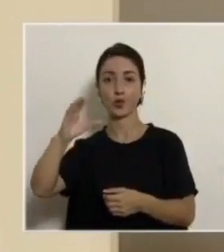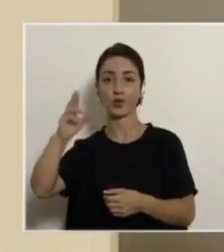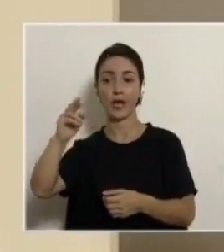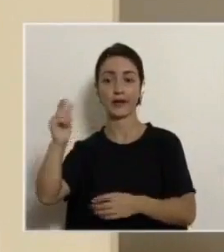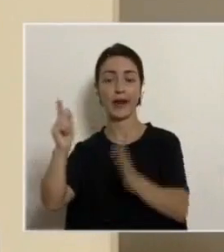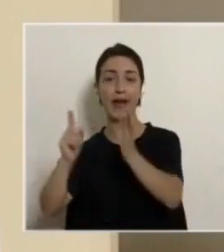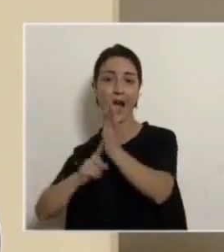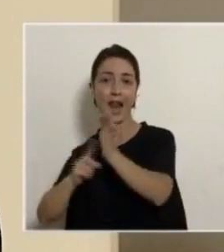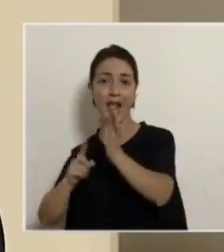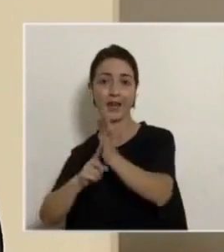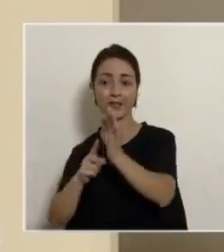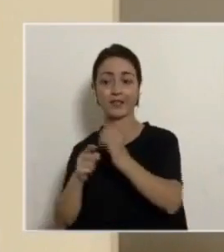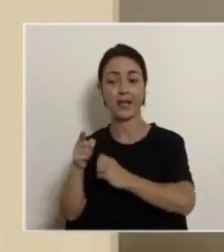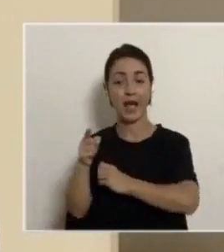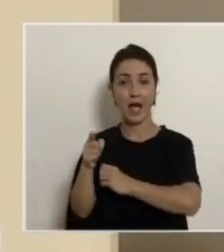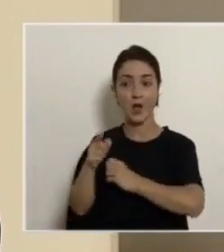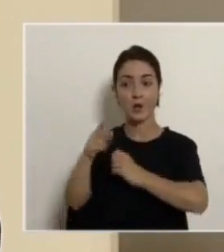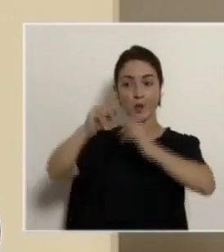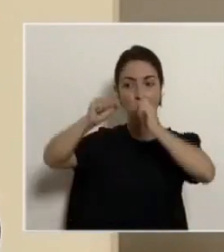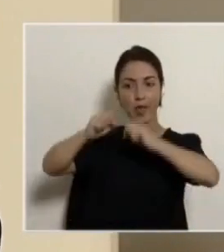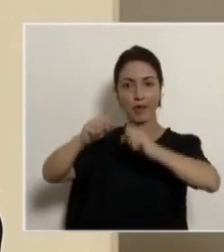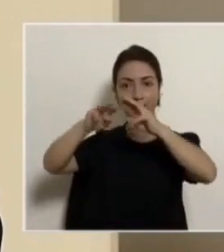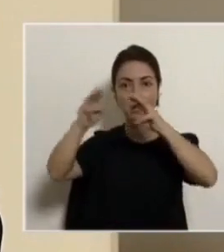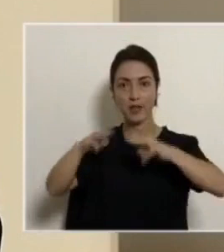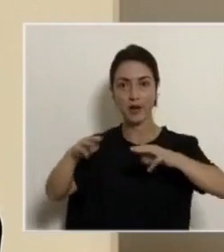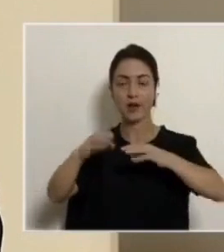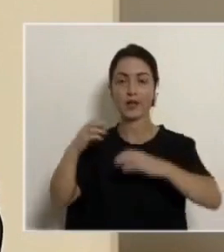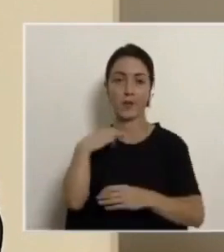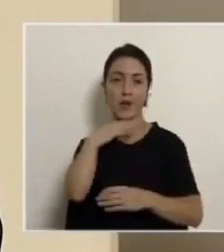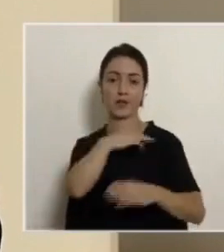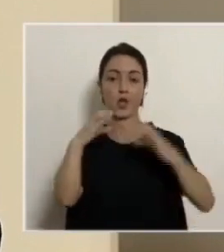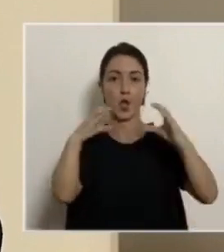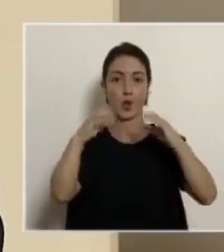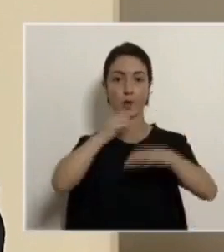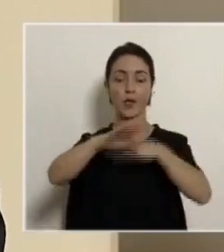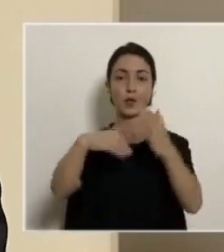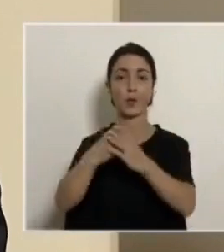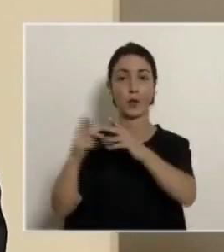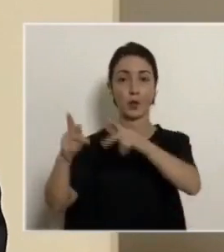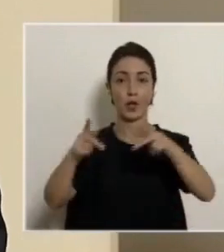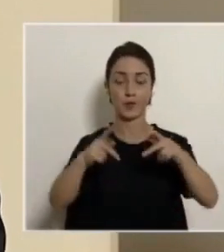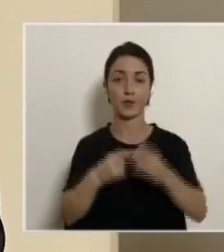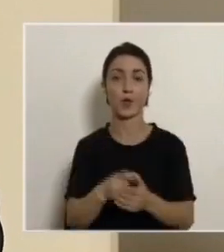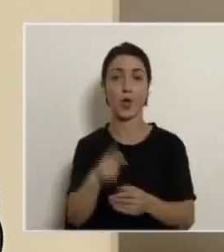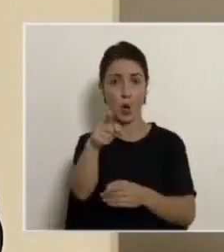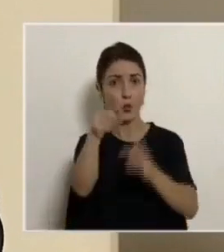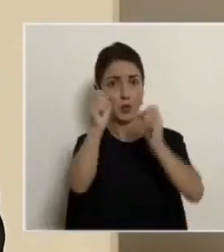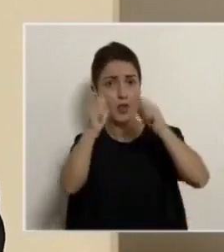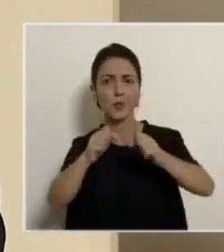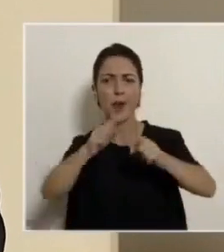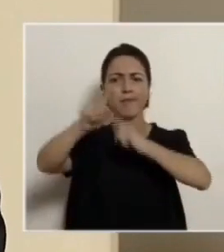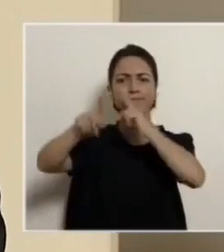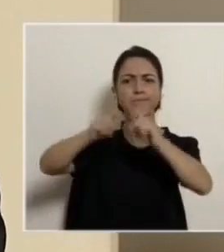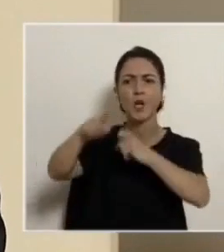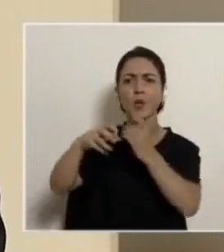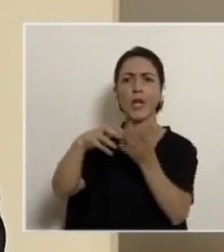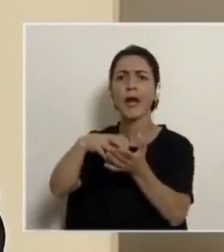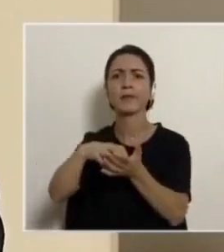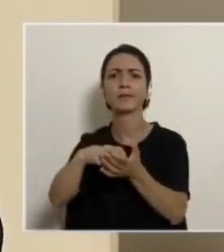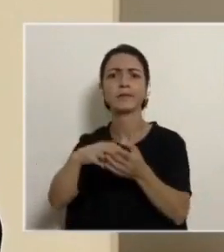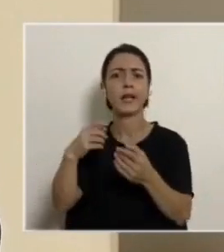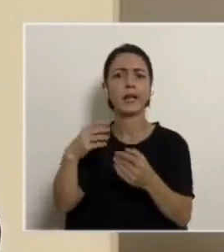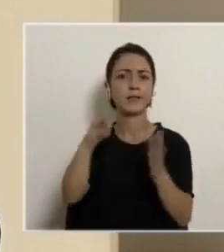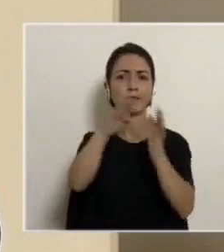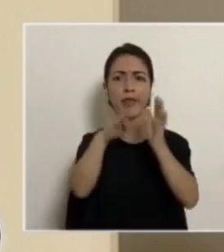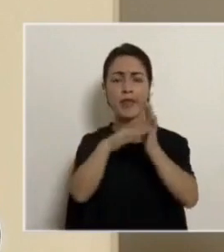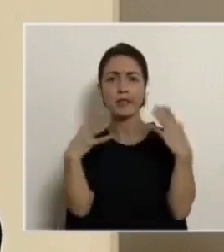presidencia.gob.cr/alertas. Este sitio lo pone a disposición el Ministerio de Comunicación para toda la población, en donde ustedes pueden consultar las medidas sanitarias,